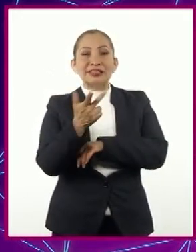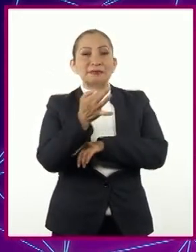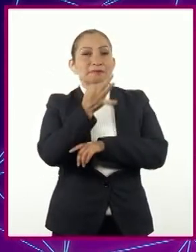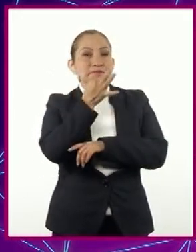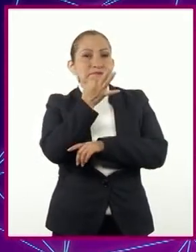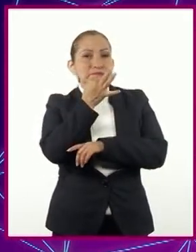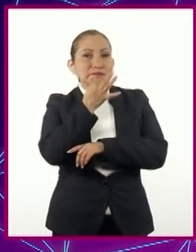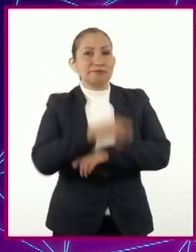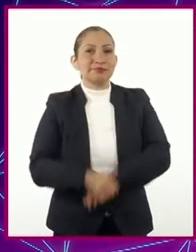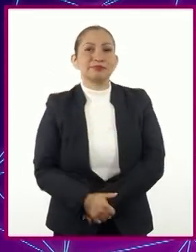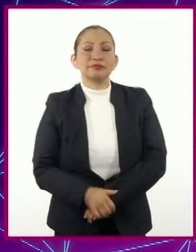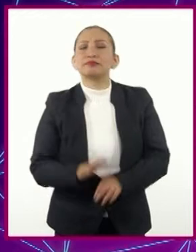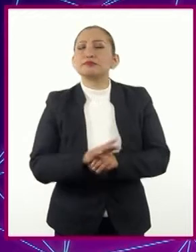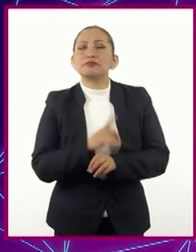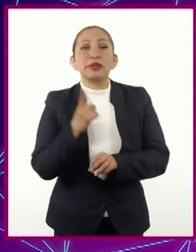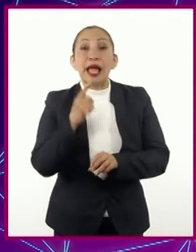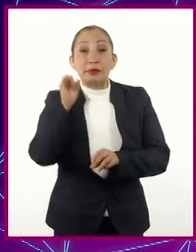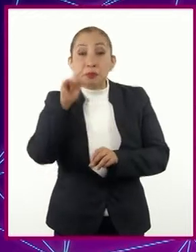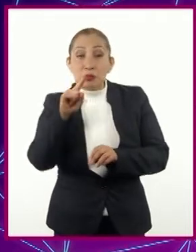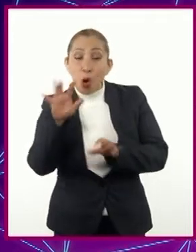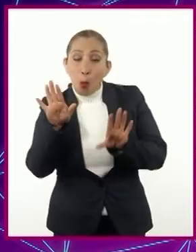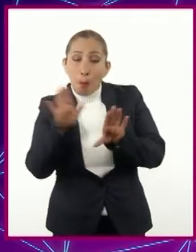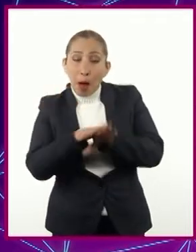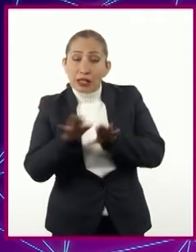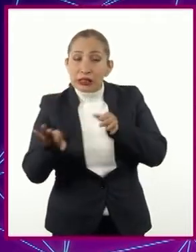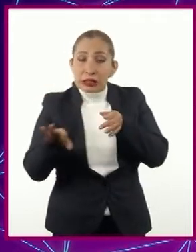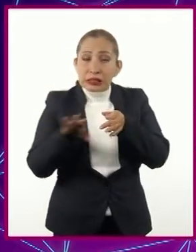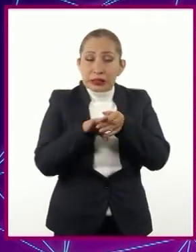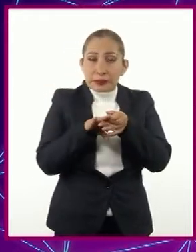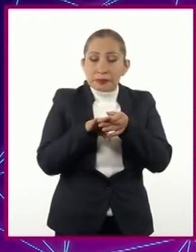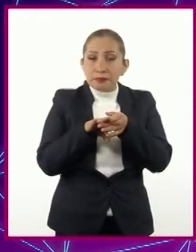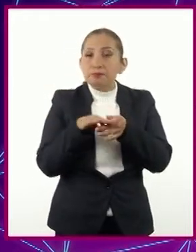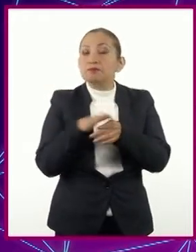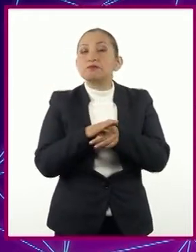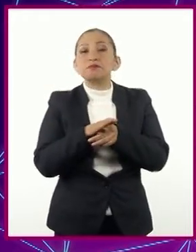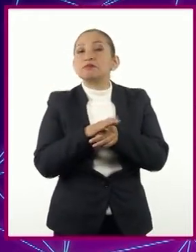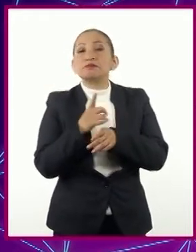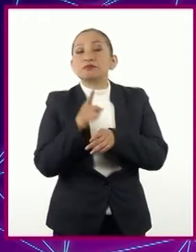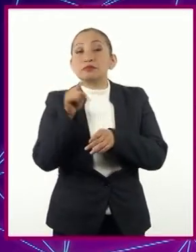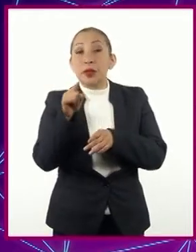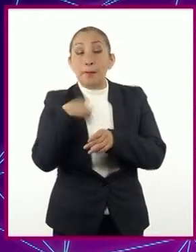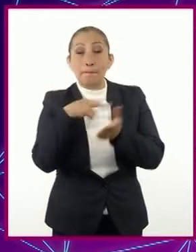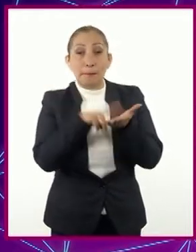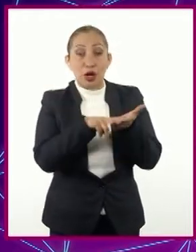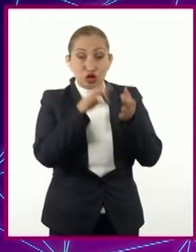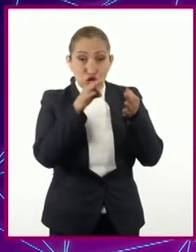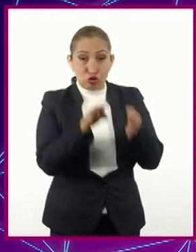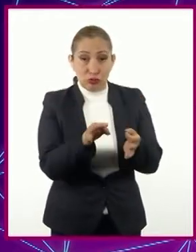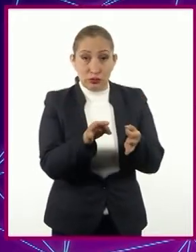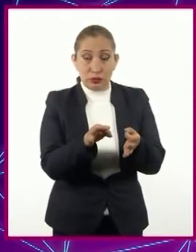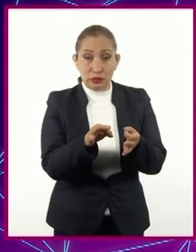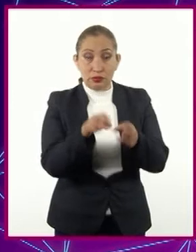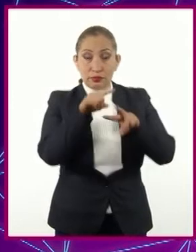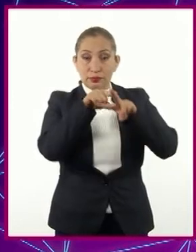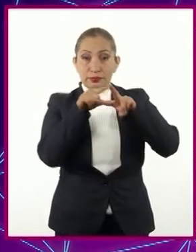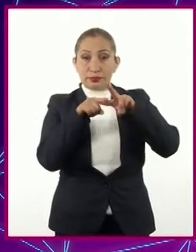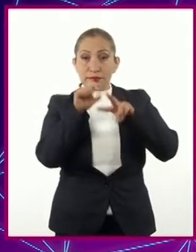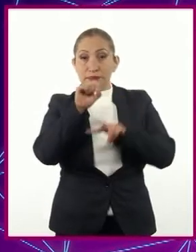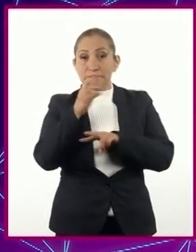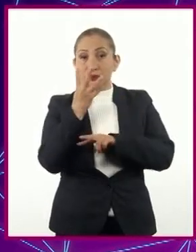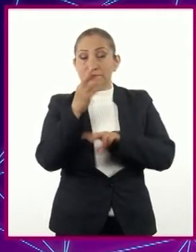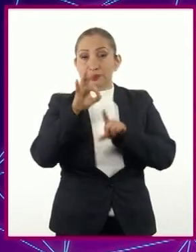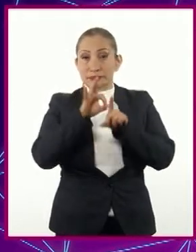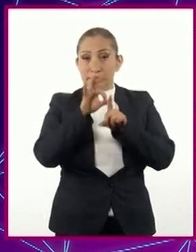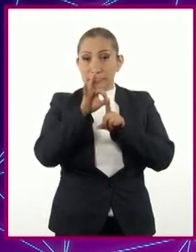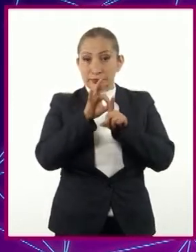minutos, porque es el que se aproxima, debido a que el valor real del ángulo de 24